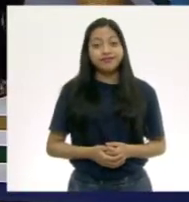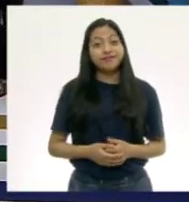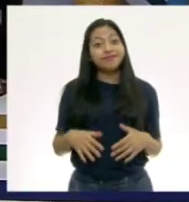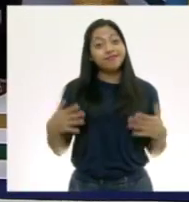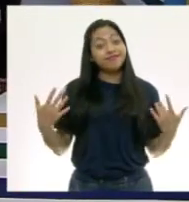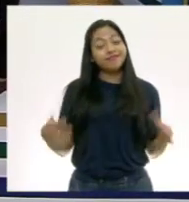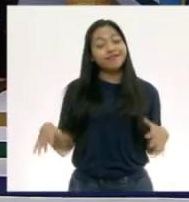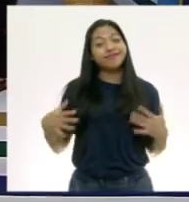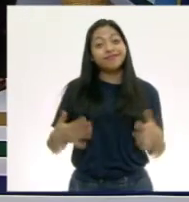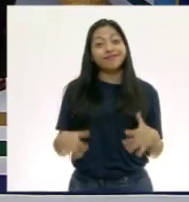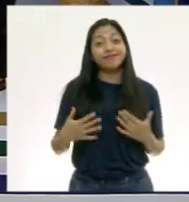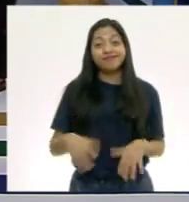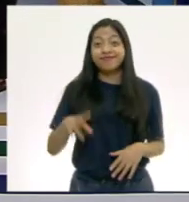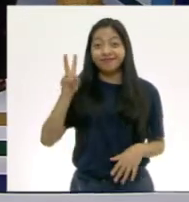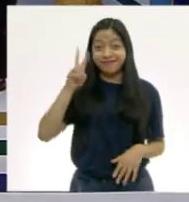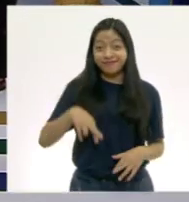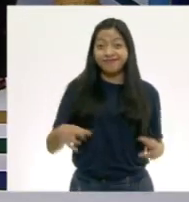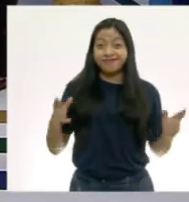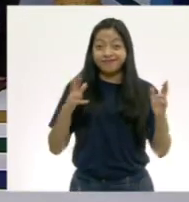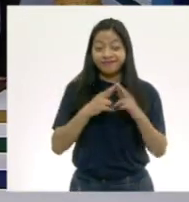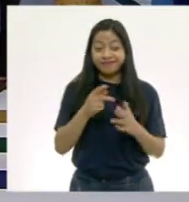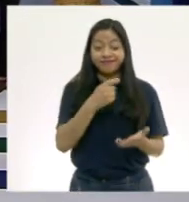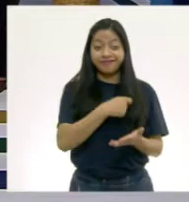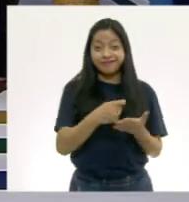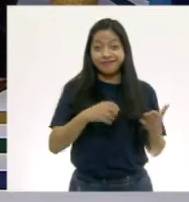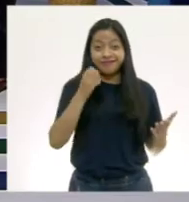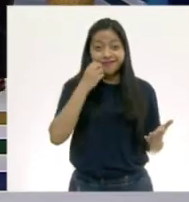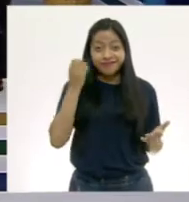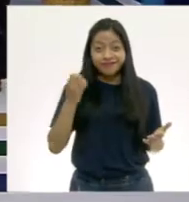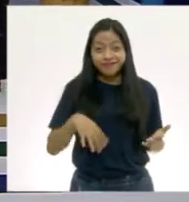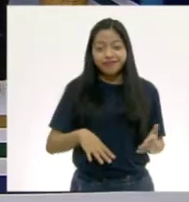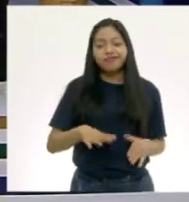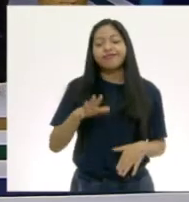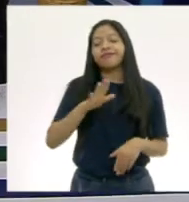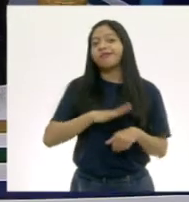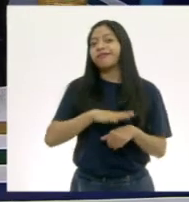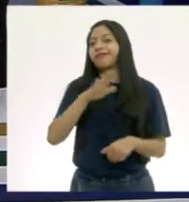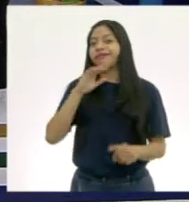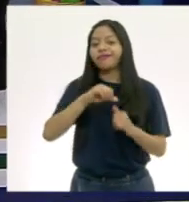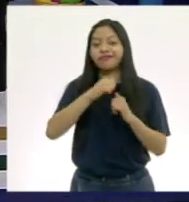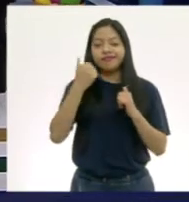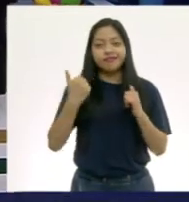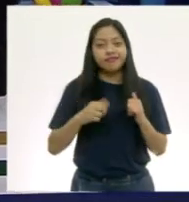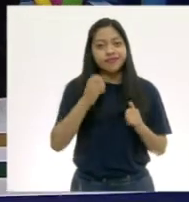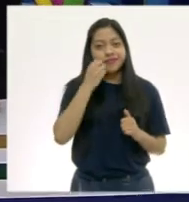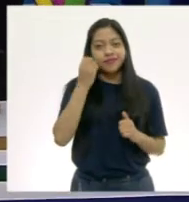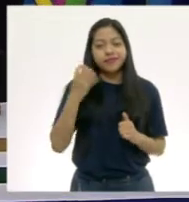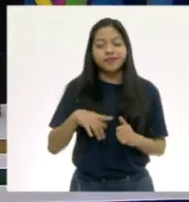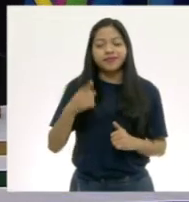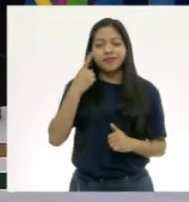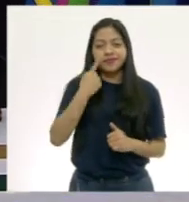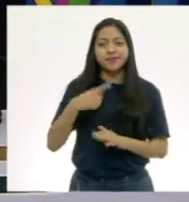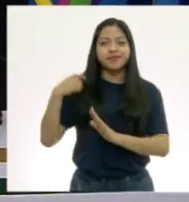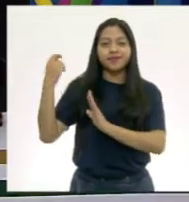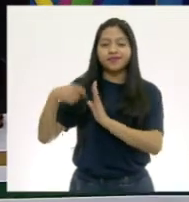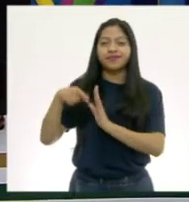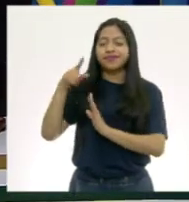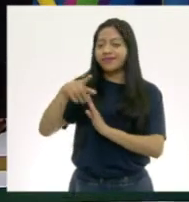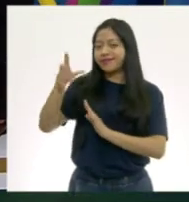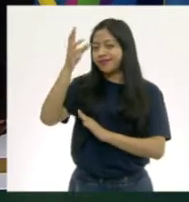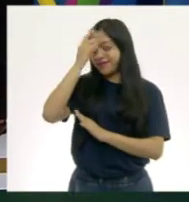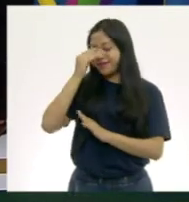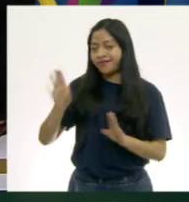Tan fascinante como su religión, su escritura y su cosmovisión fue el arte desarrollado por los egipcios. Veamos un video para conocer algunas de